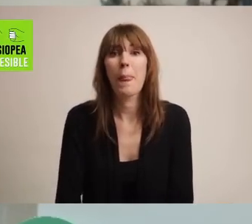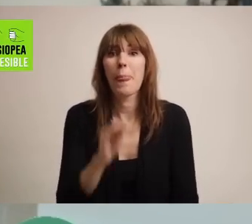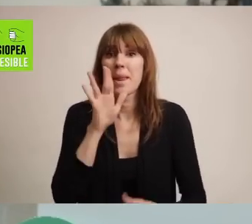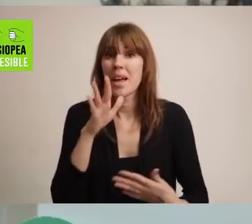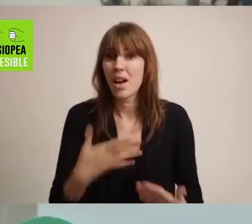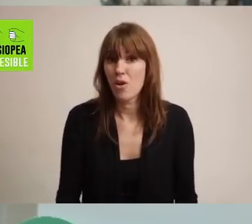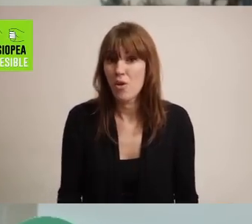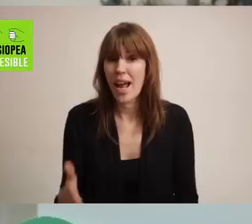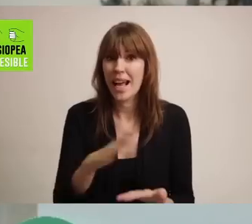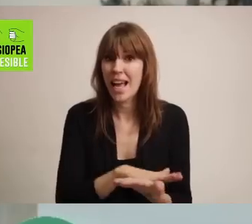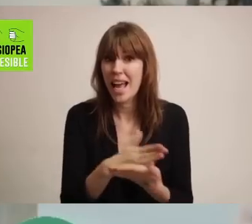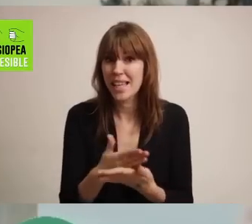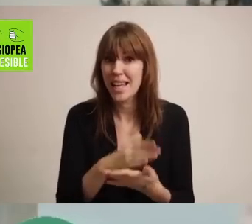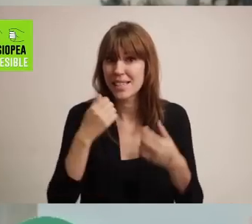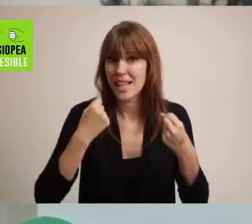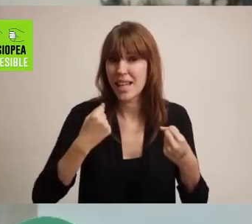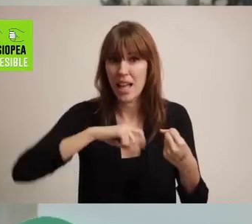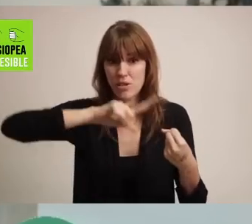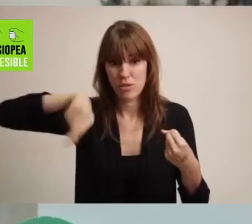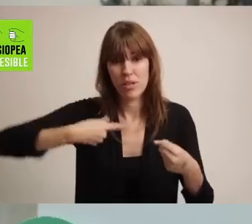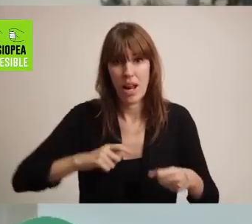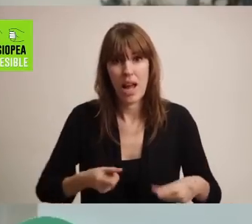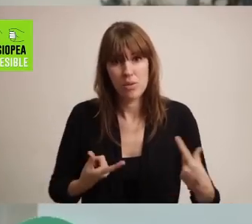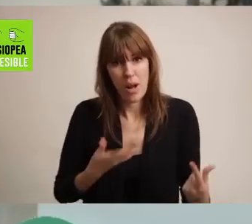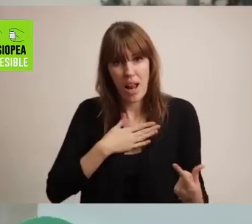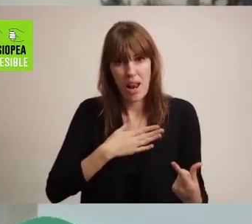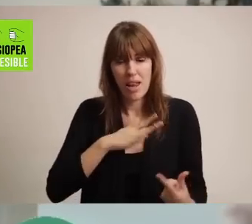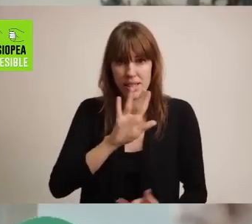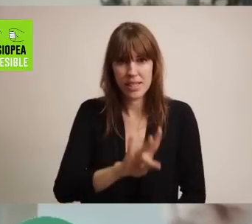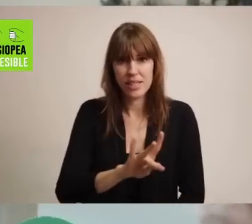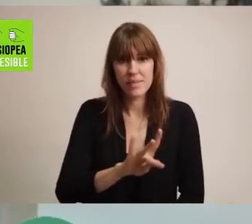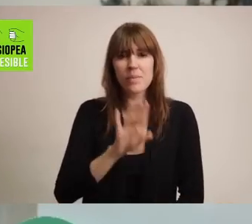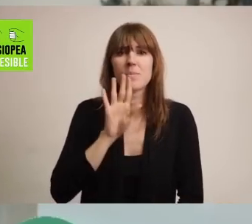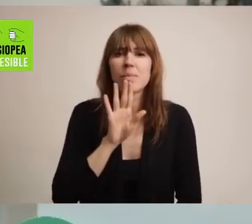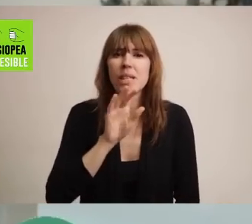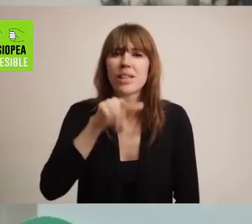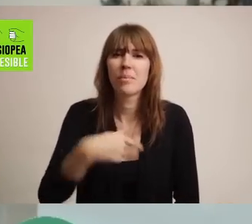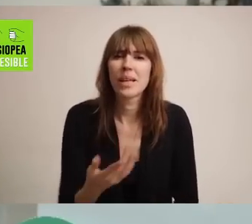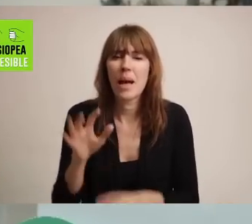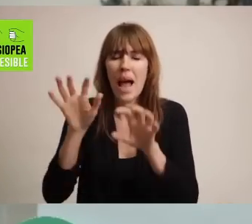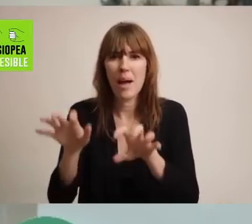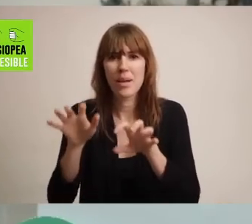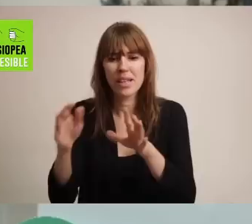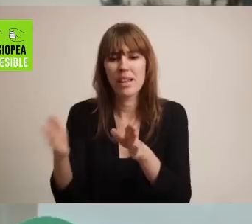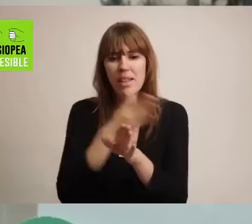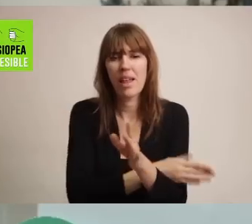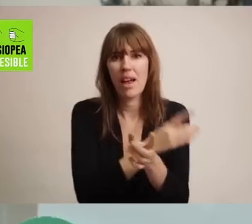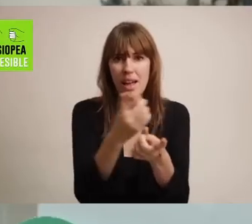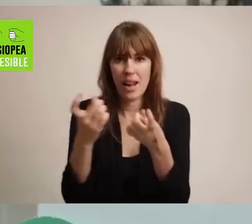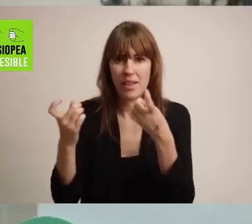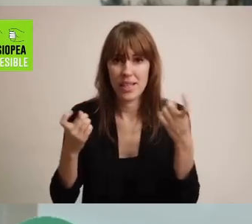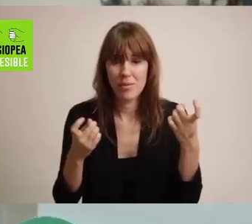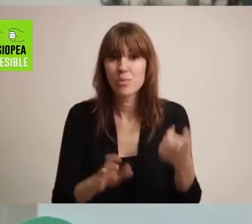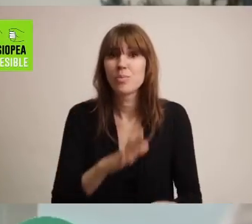Ahora, canales de energía somos naturales, sí, pero fijaros si necesitamos un aprendizaje. Por